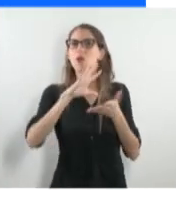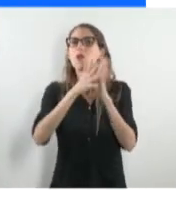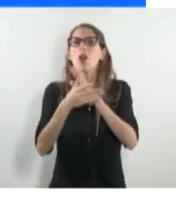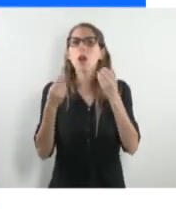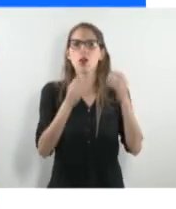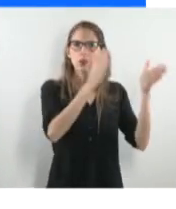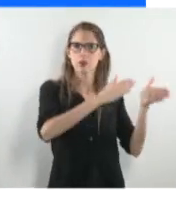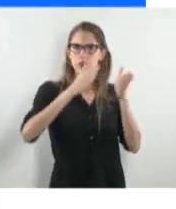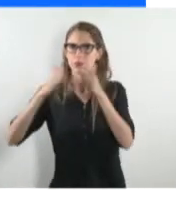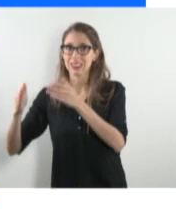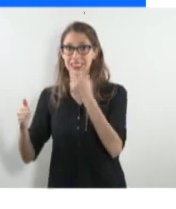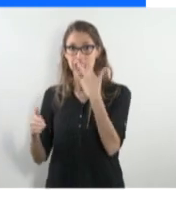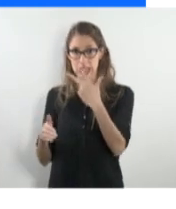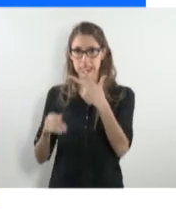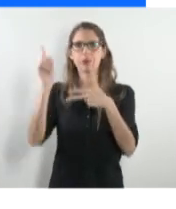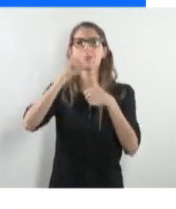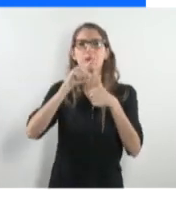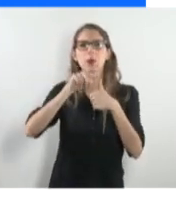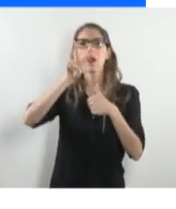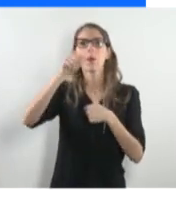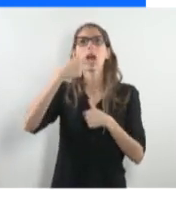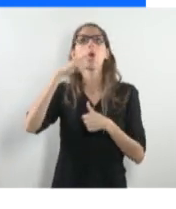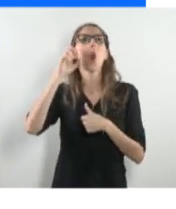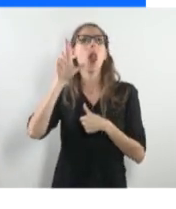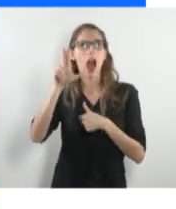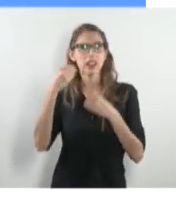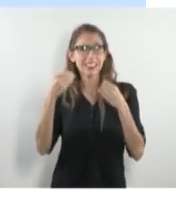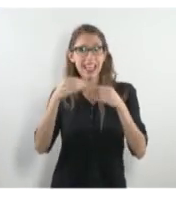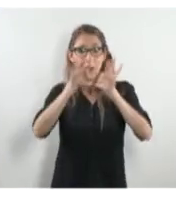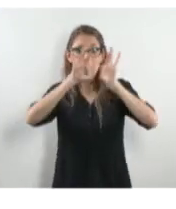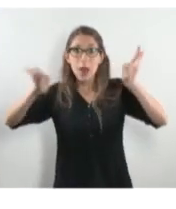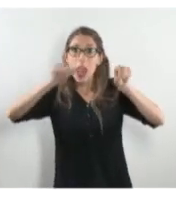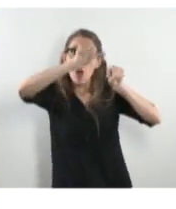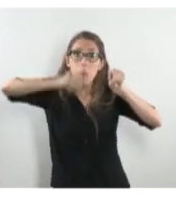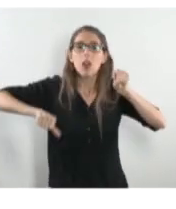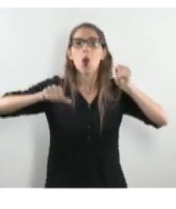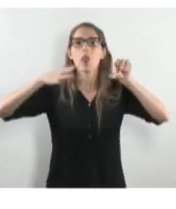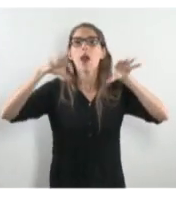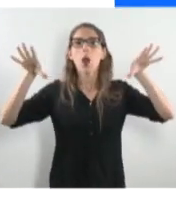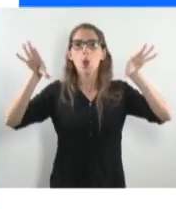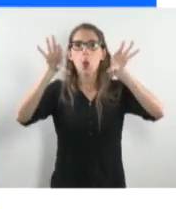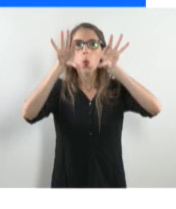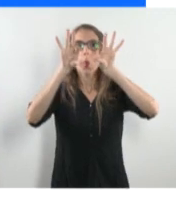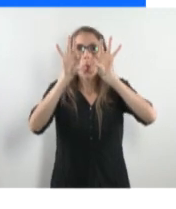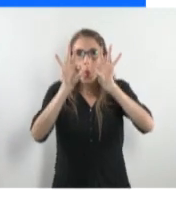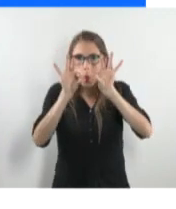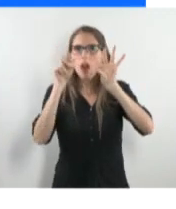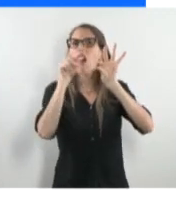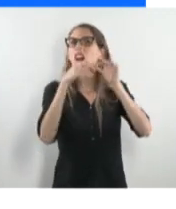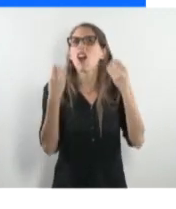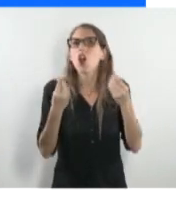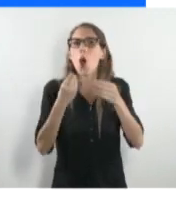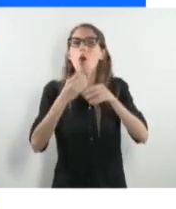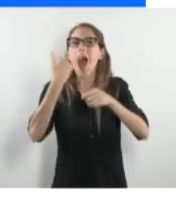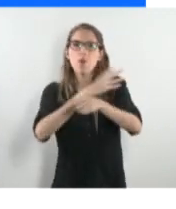tres partes. Fase vascular, vasoconstricción, cerramiento de los vasos sanguíneos. Se produce por la contracción del músculo